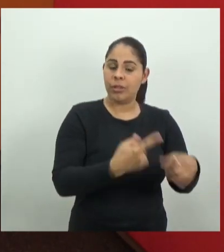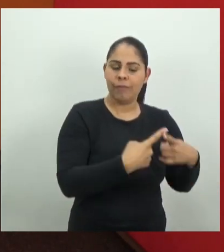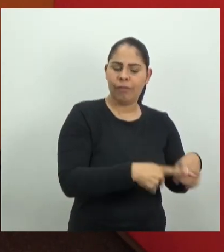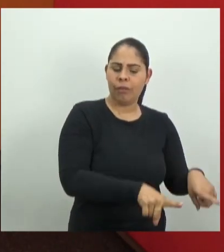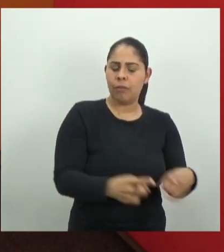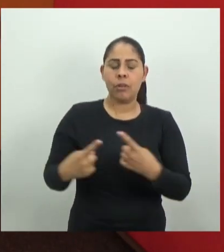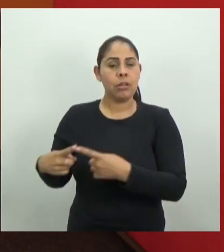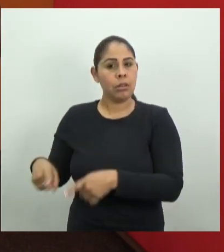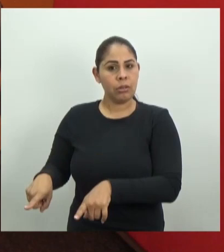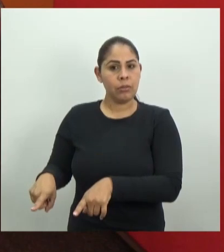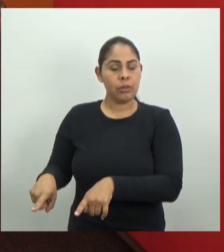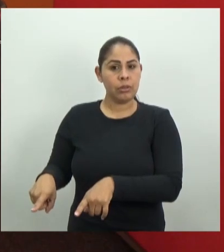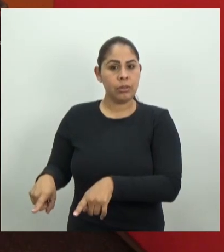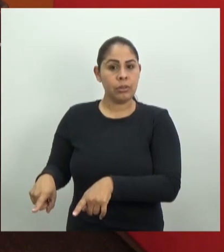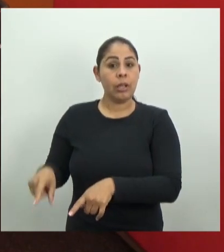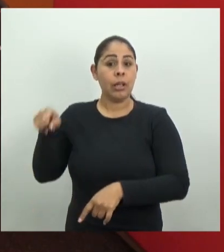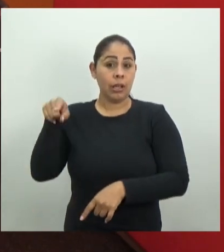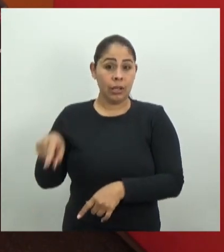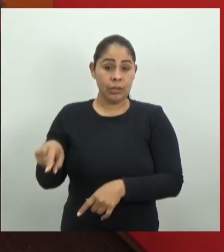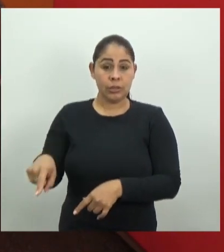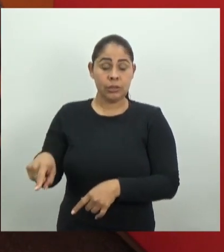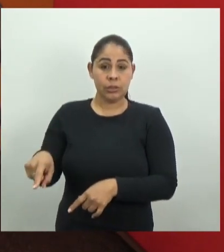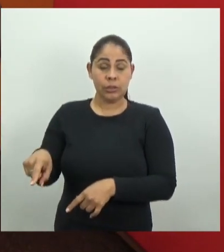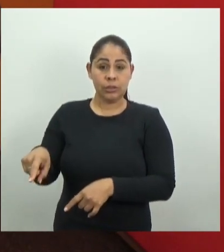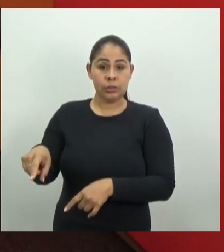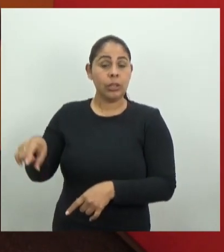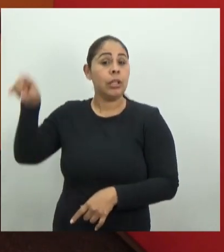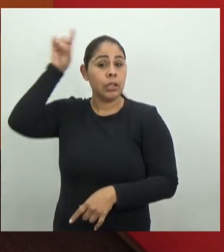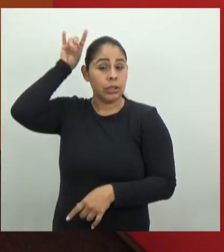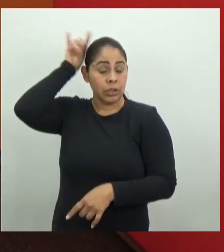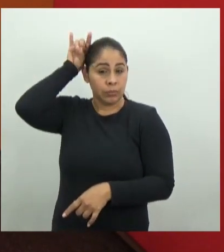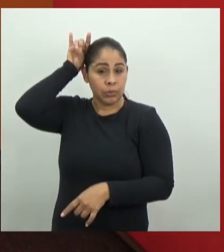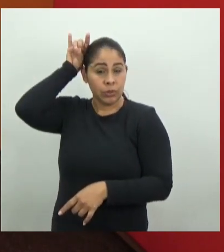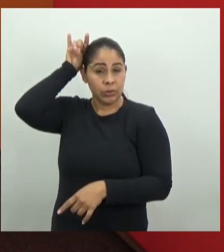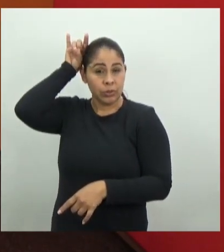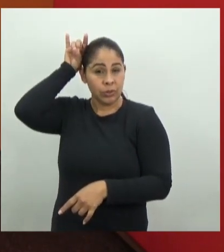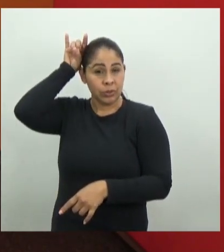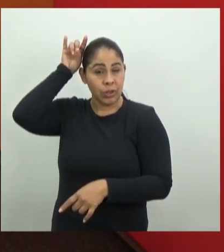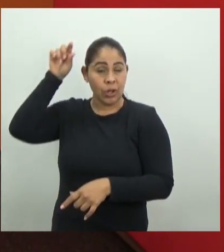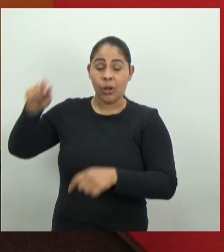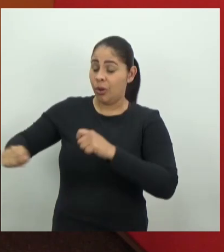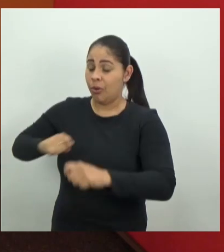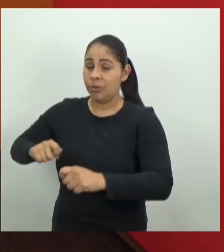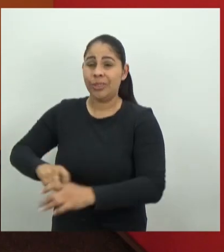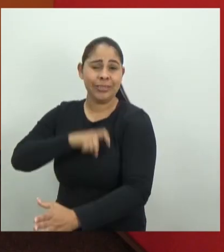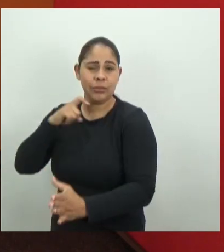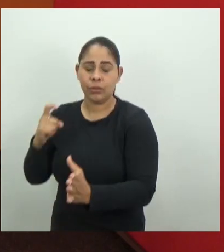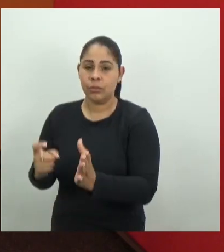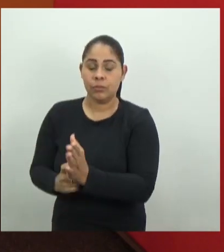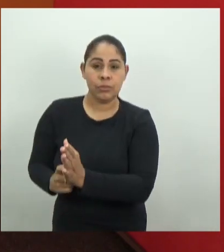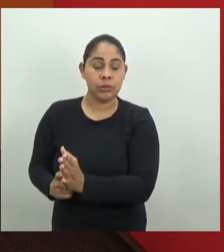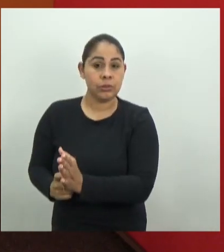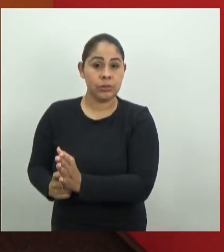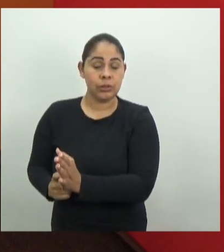El poseído está completamente poseído por la persona. Significa que el demonio